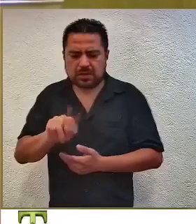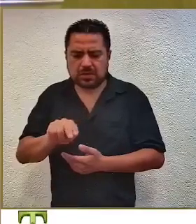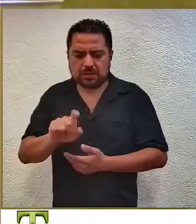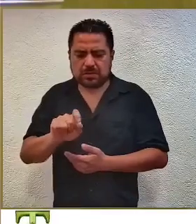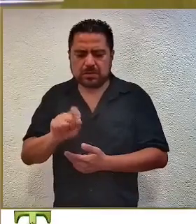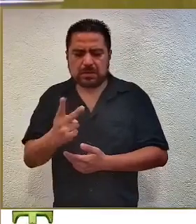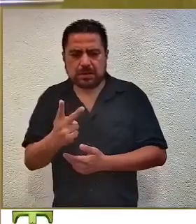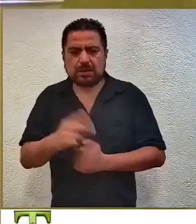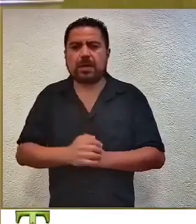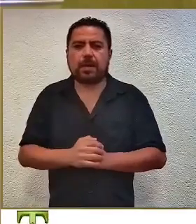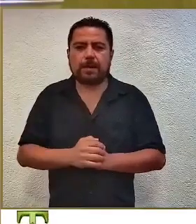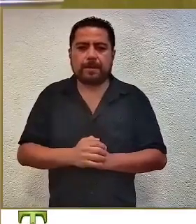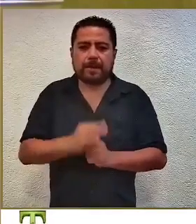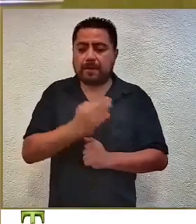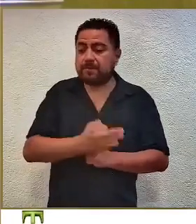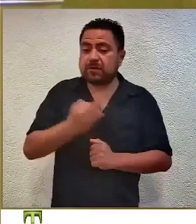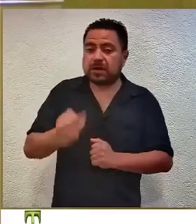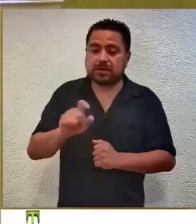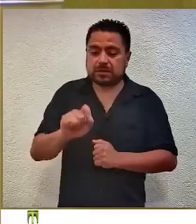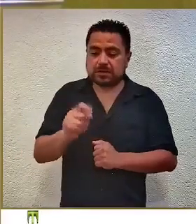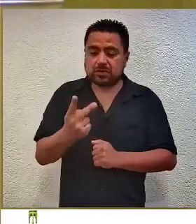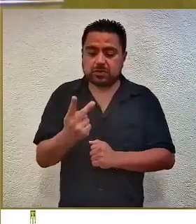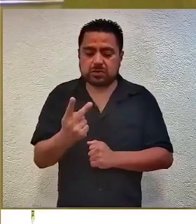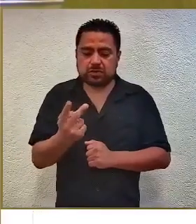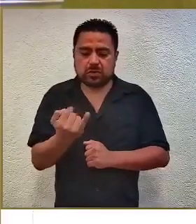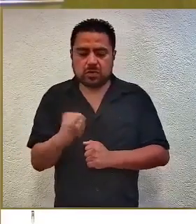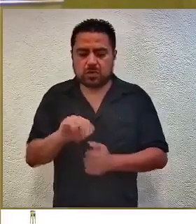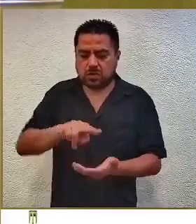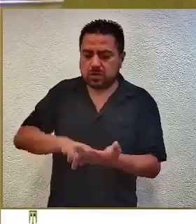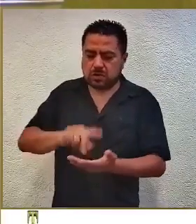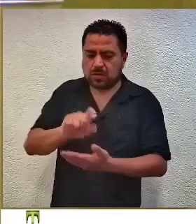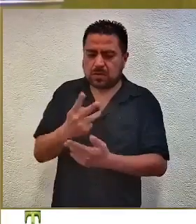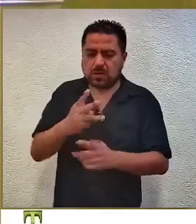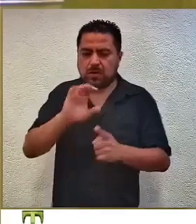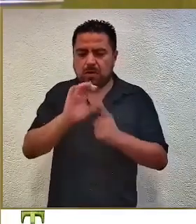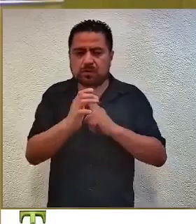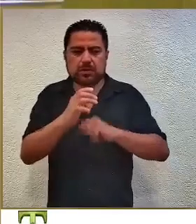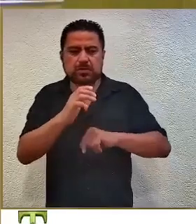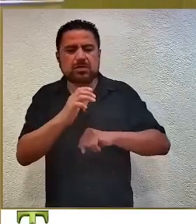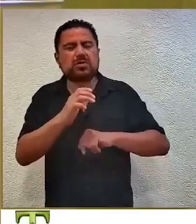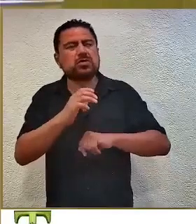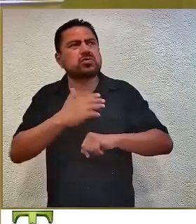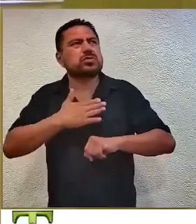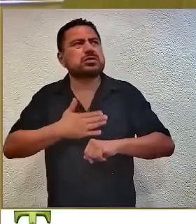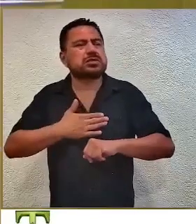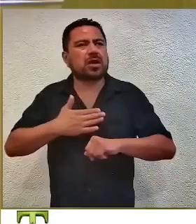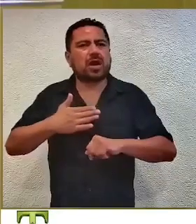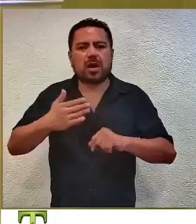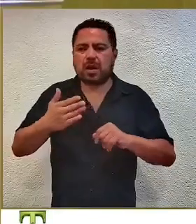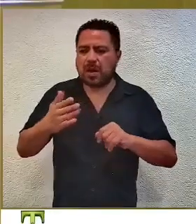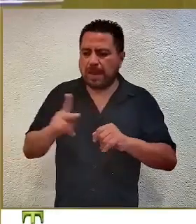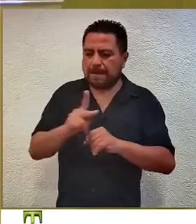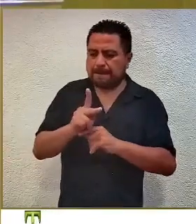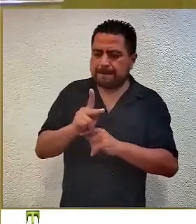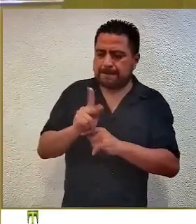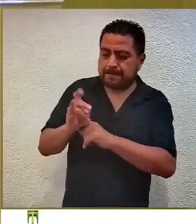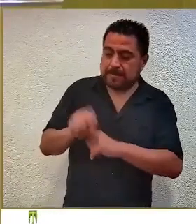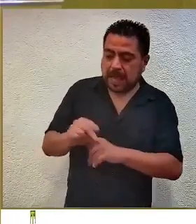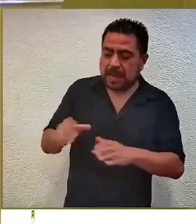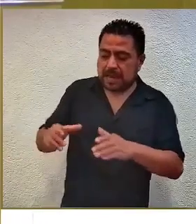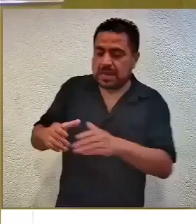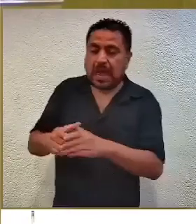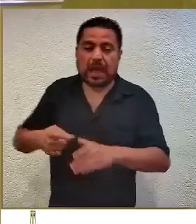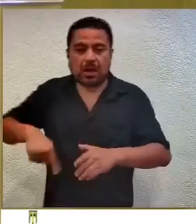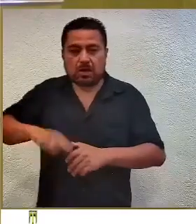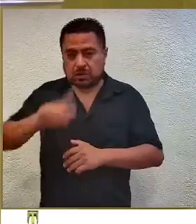CJ/GIN/160/2022 con fecha 22 de junio del 2023 por la Comisión de Justicia del Consejo Nacional del Partido Acción Nacional, la que en su